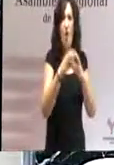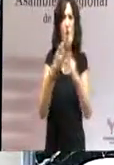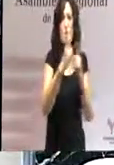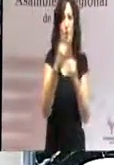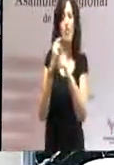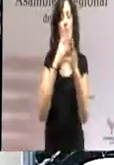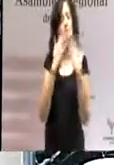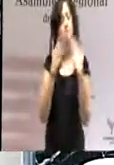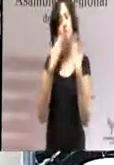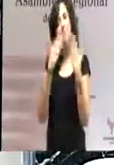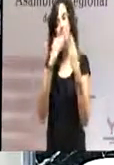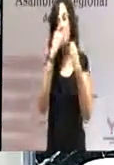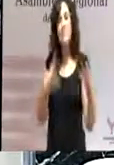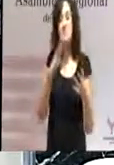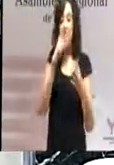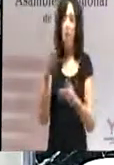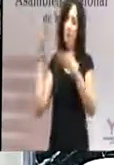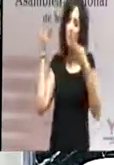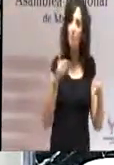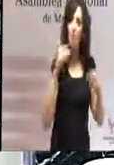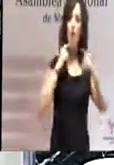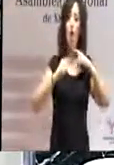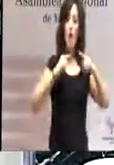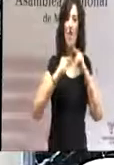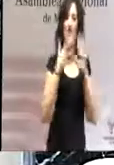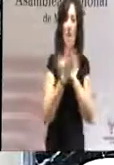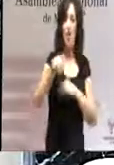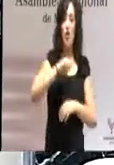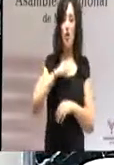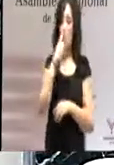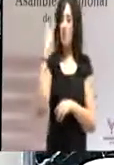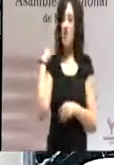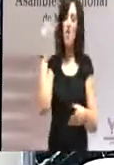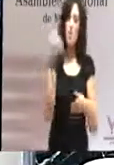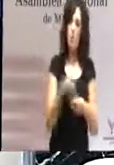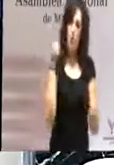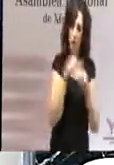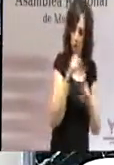de una vez por todas a gobernar, que para eso le votamos hace un año.